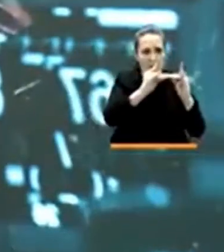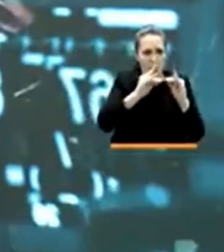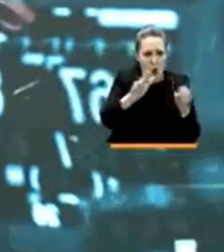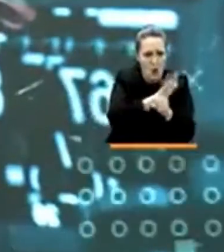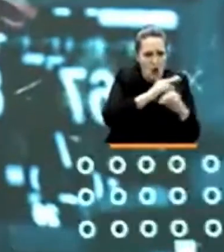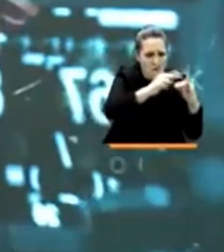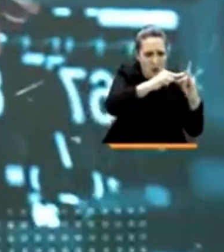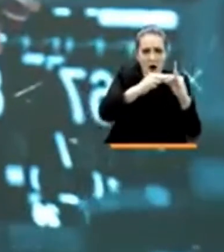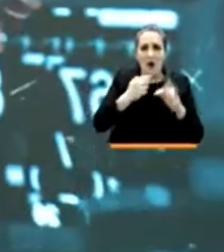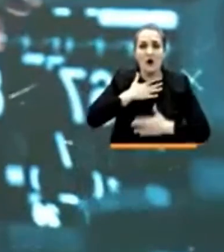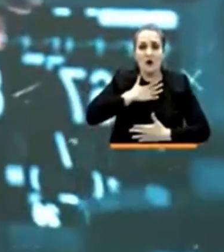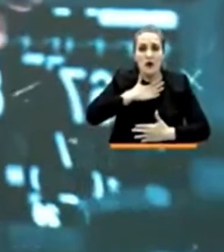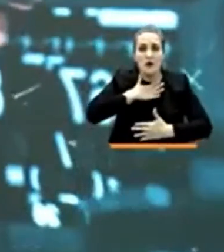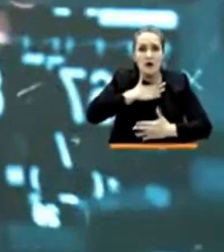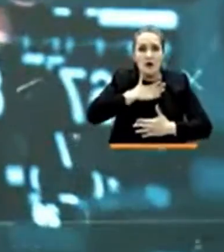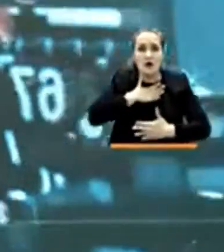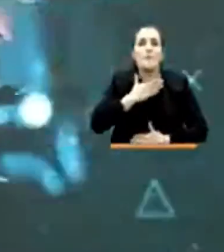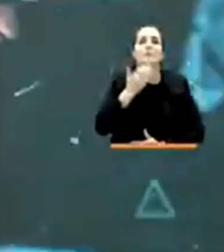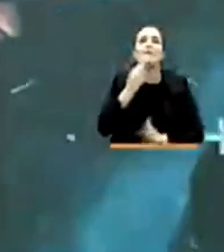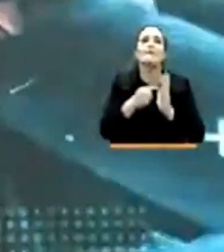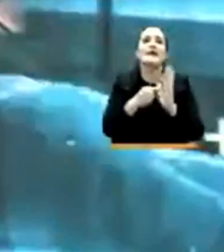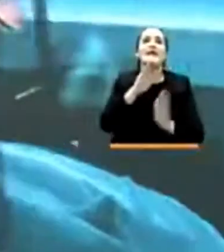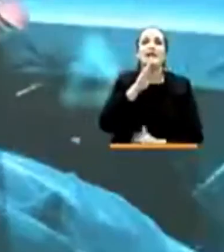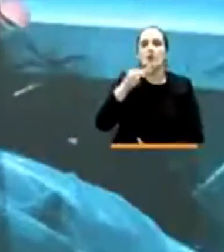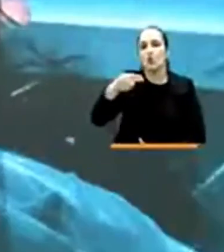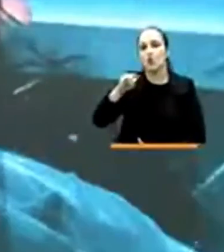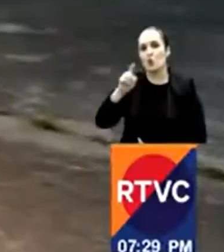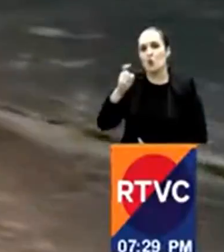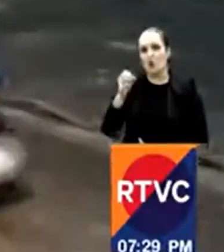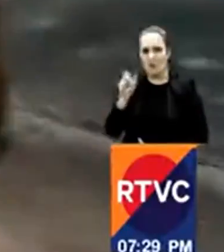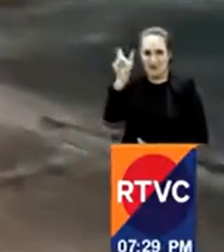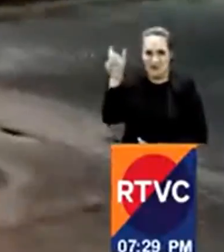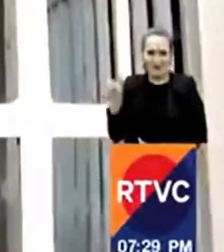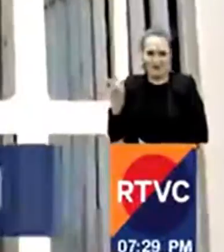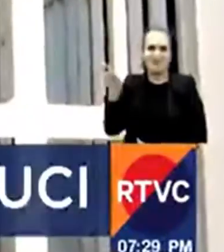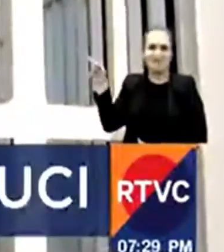ocupadas. Hugo Martínez fue uno de ellos y esta es su historia.